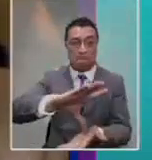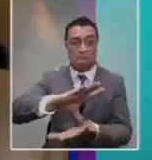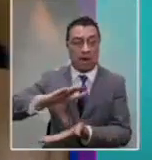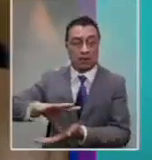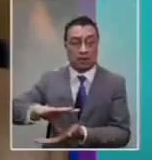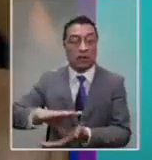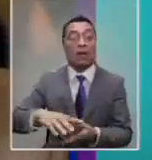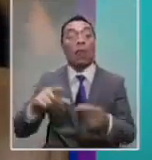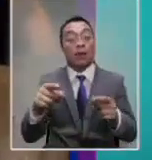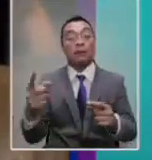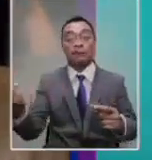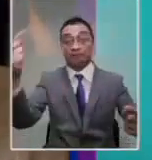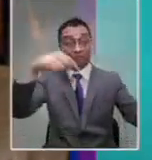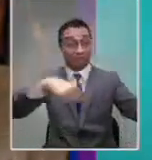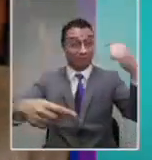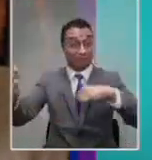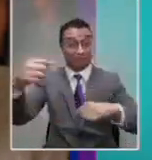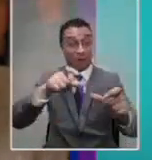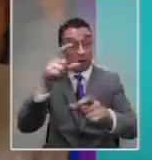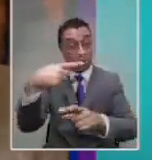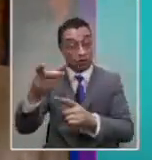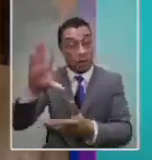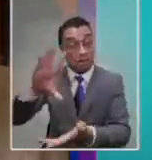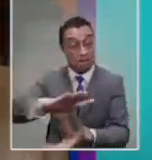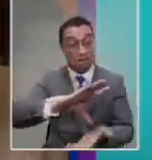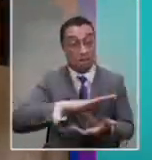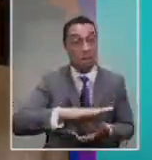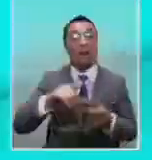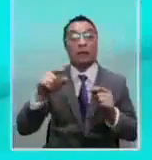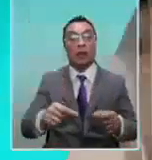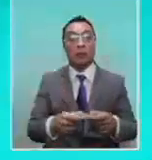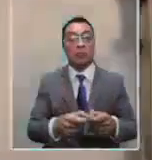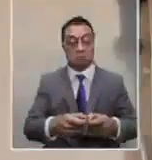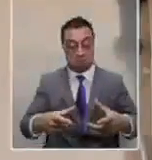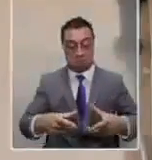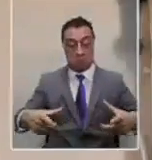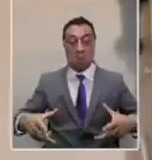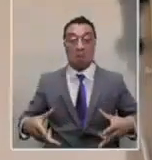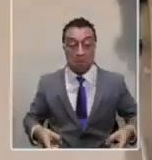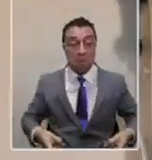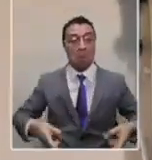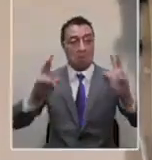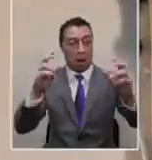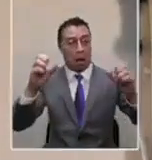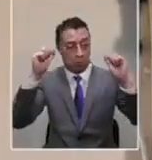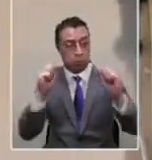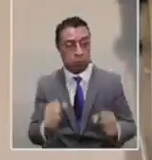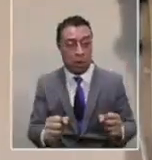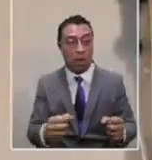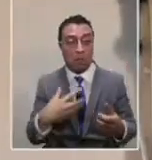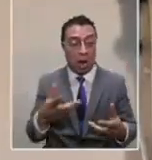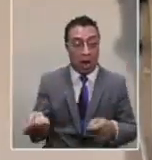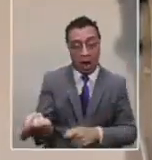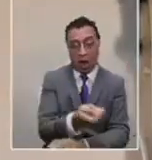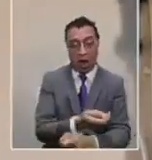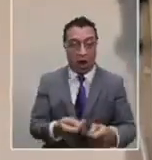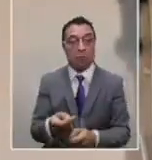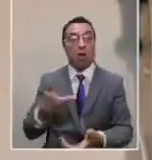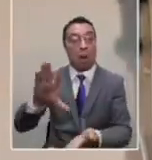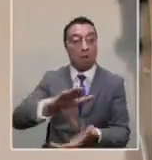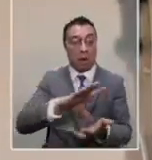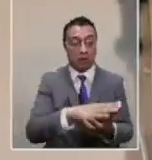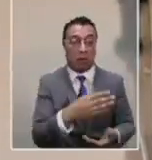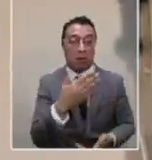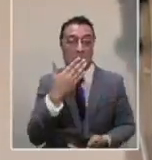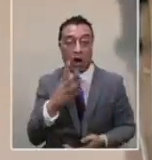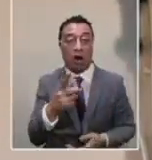Entonces, la llegada de inmigrantes, por decirlo de alguna manera, expande las posibilidades y las capacidades económicas